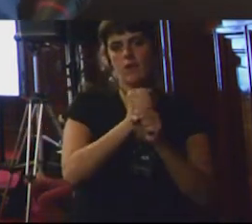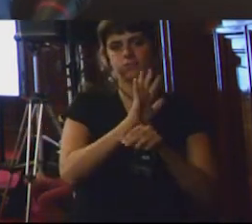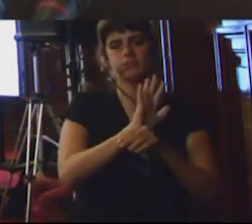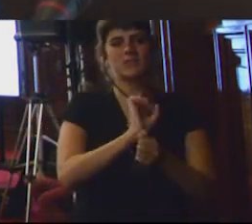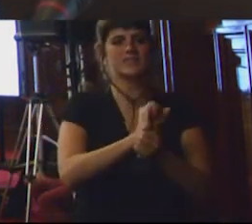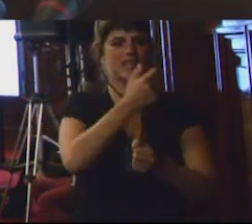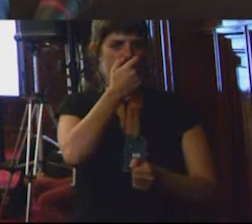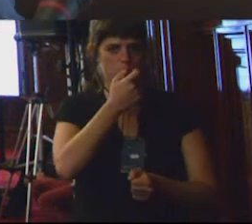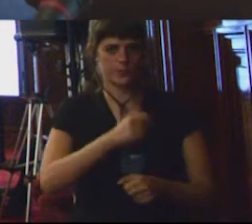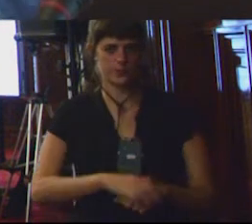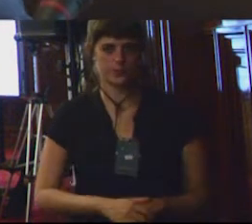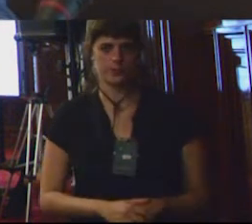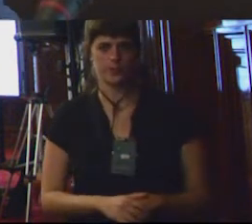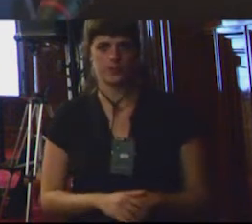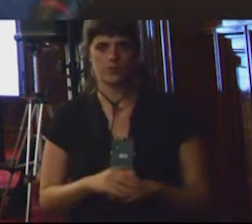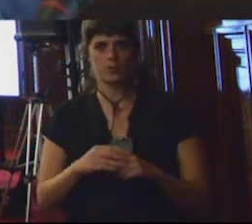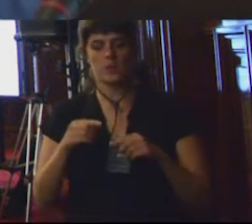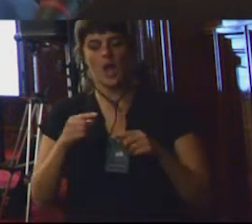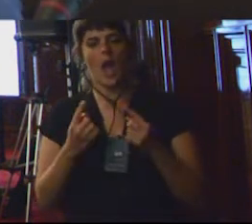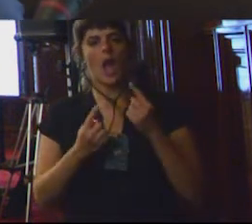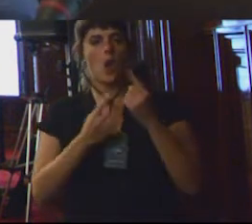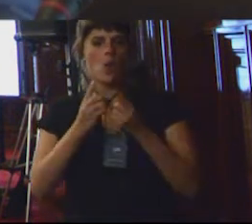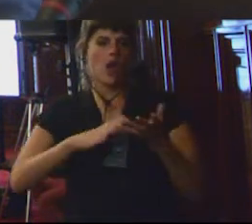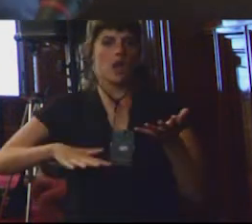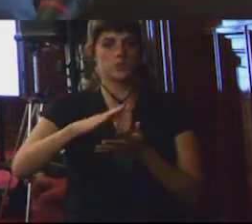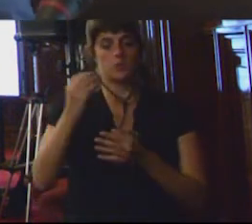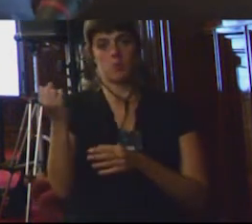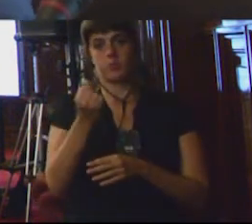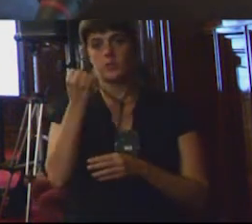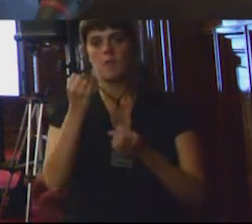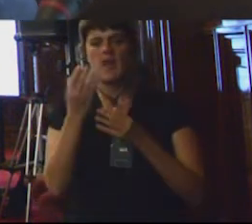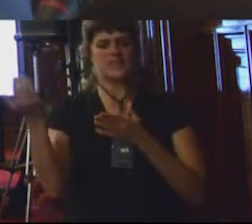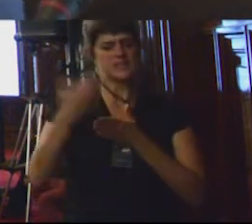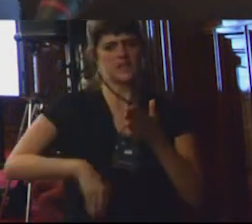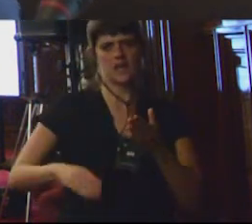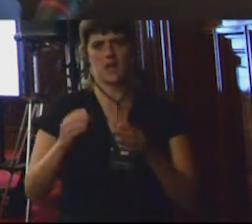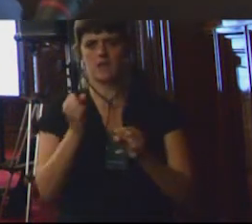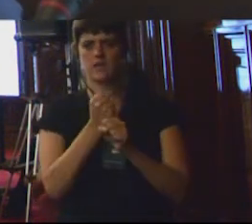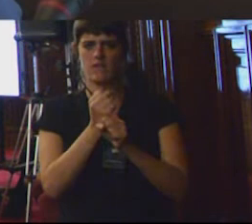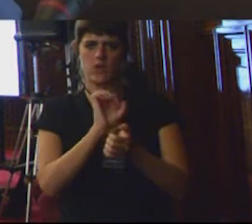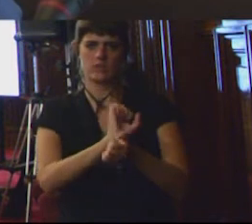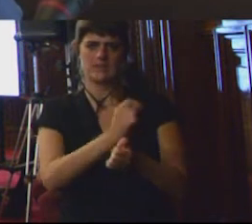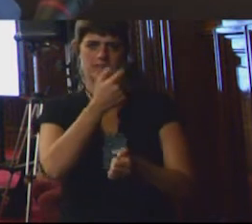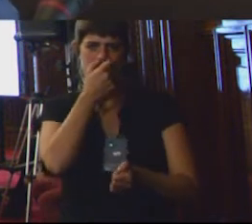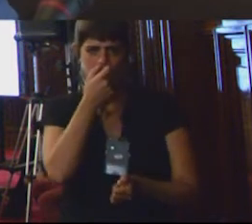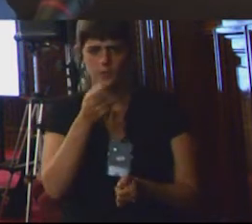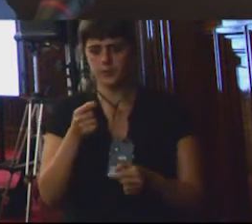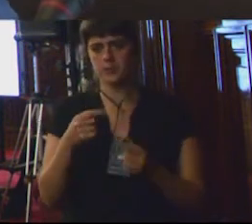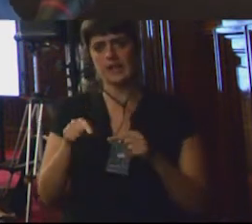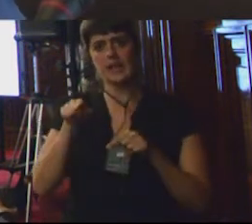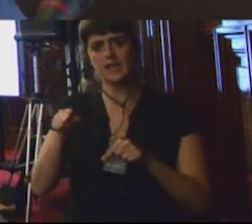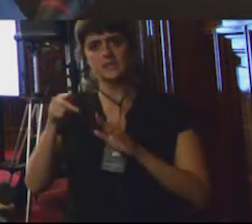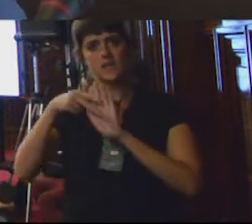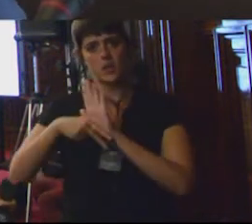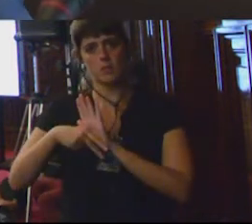Lo que conocemos como pasos importantes para erradicar el trabajo esclavo y esa norma un choque